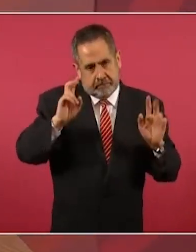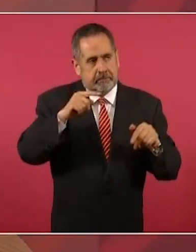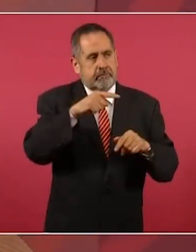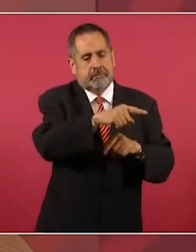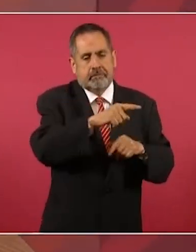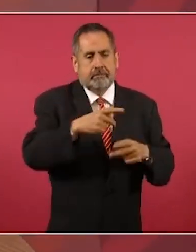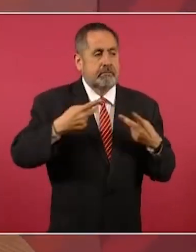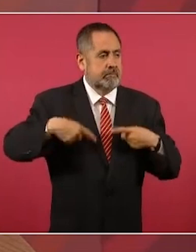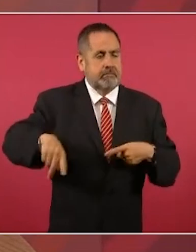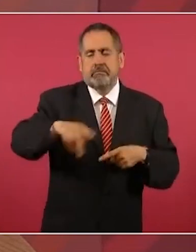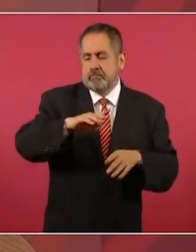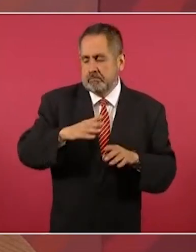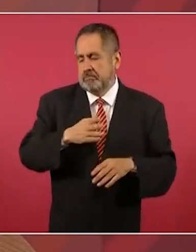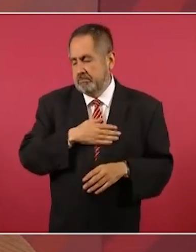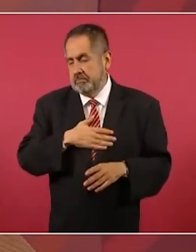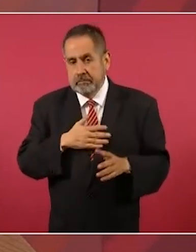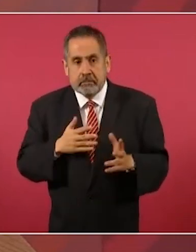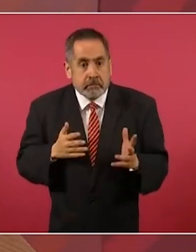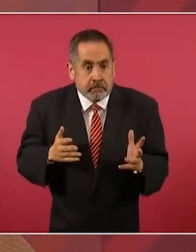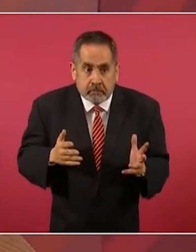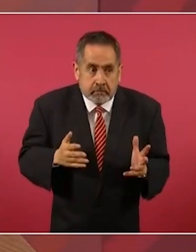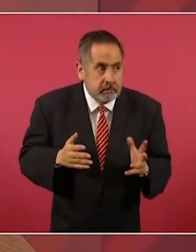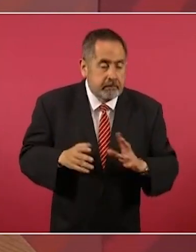el pueblo de México.